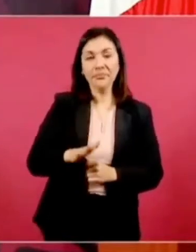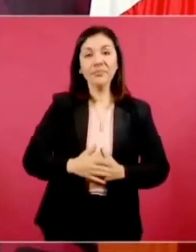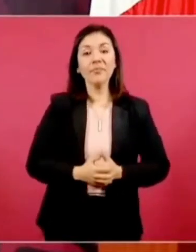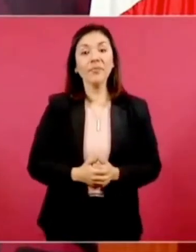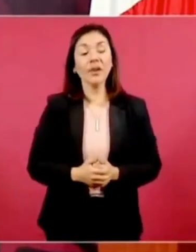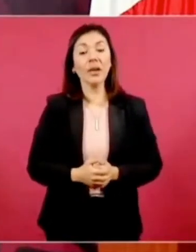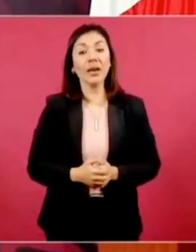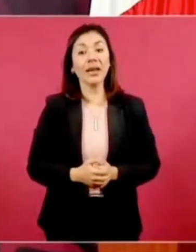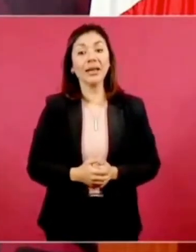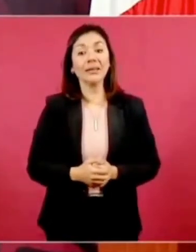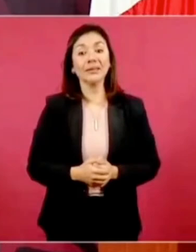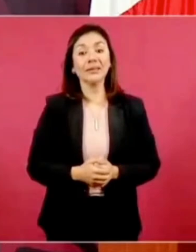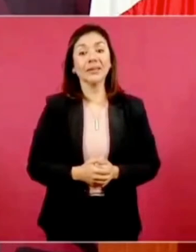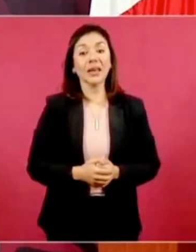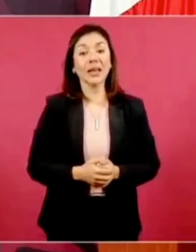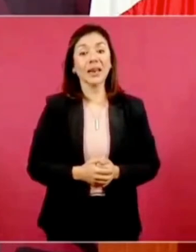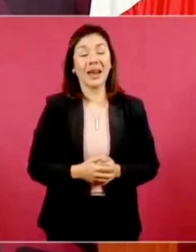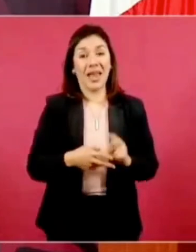Tuvo